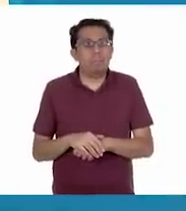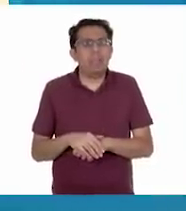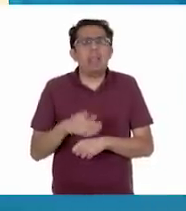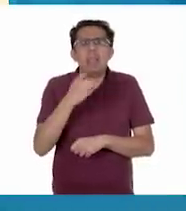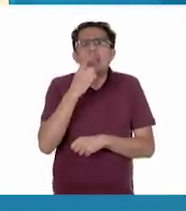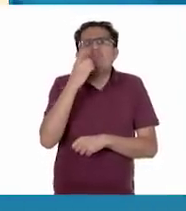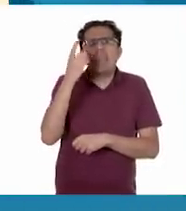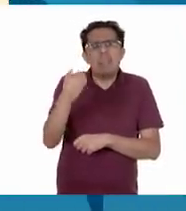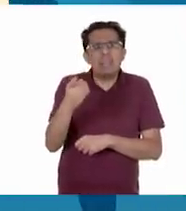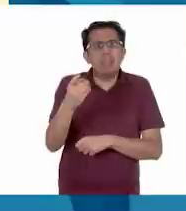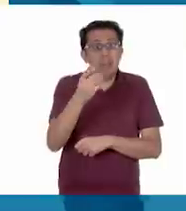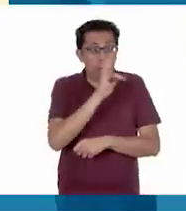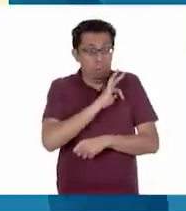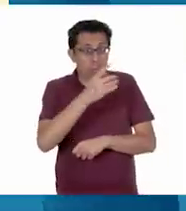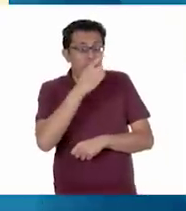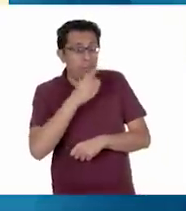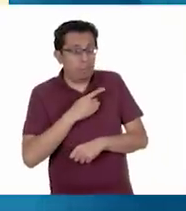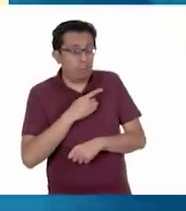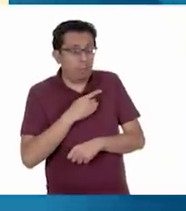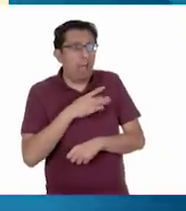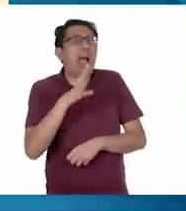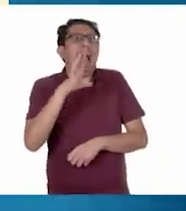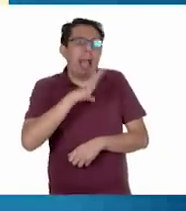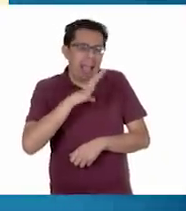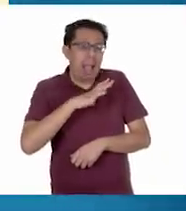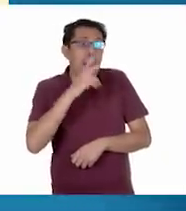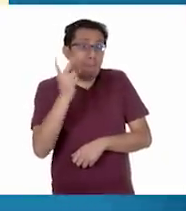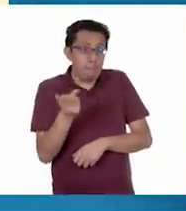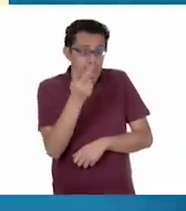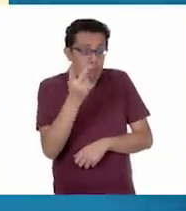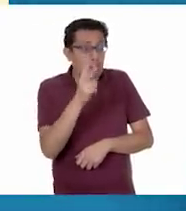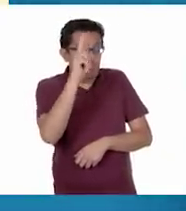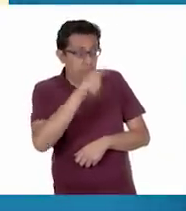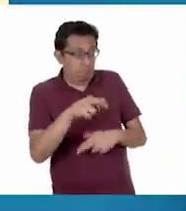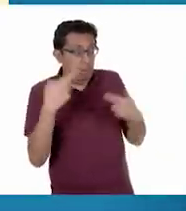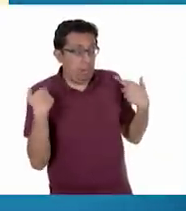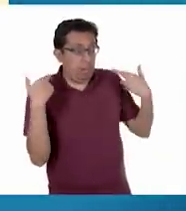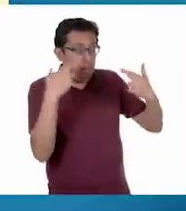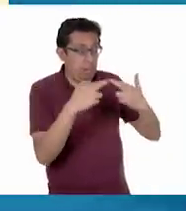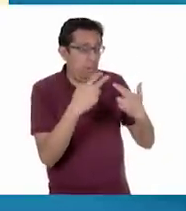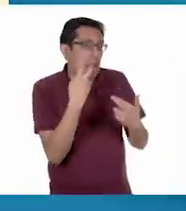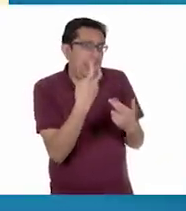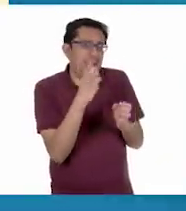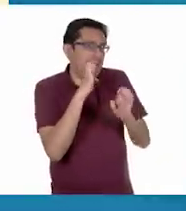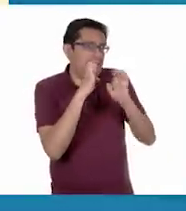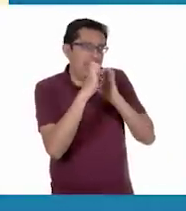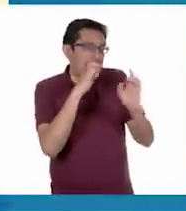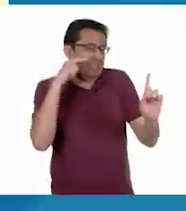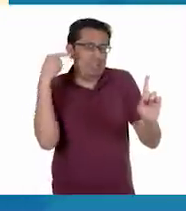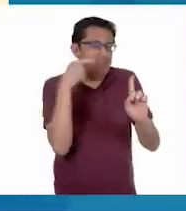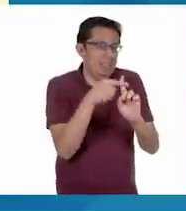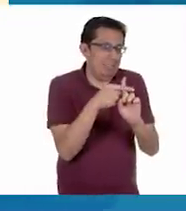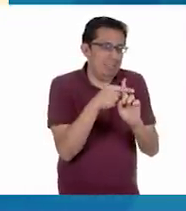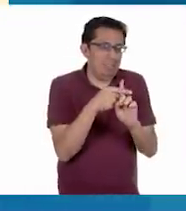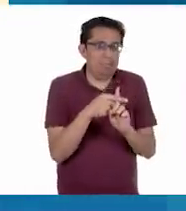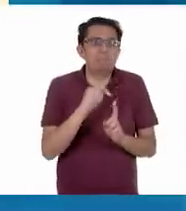¿Qué dice? Pues va a ser una pregunta. ¿No es cierto, maestra? De eso se trata una entrevista, de hacer